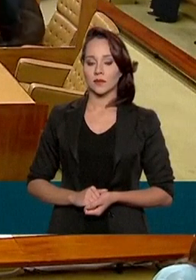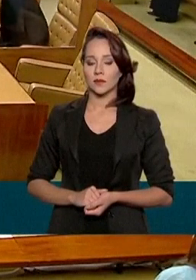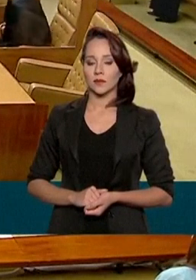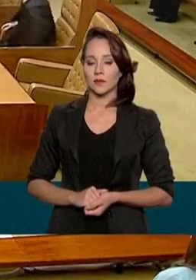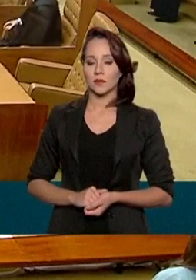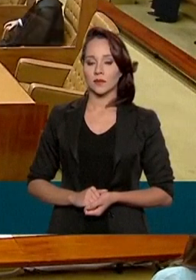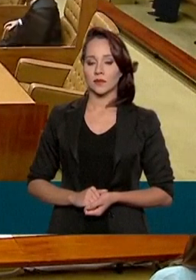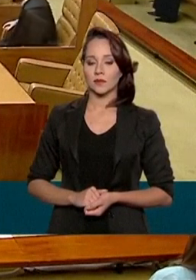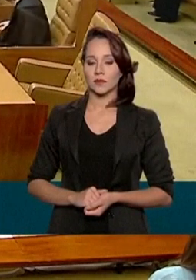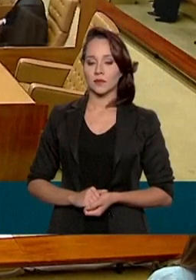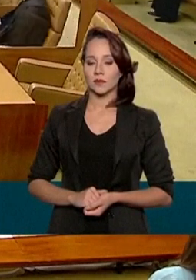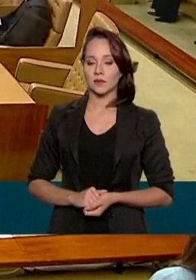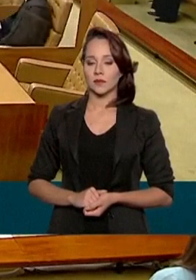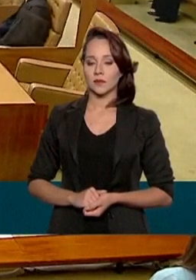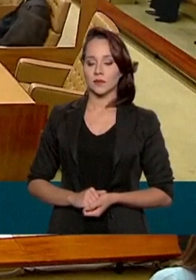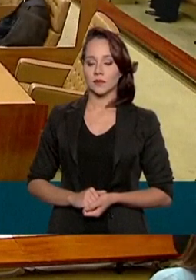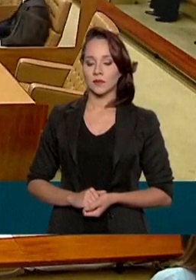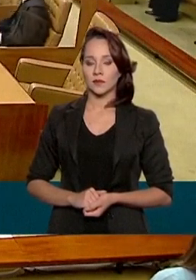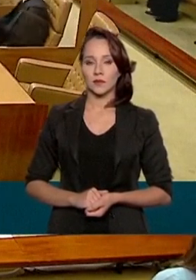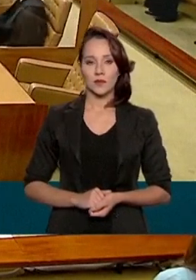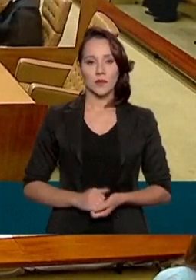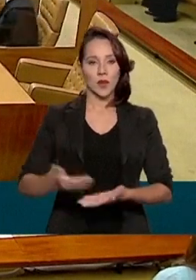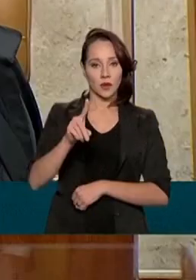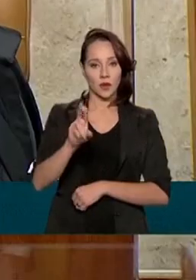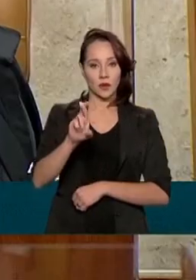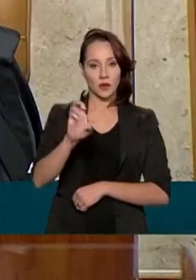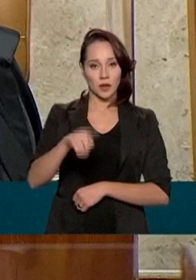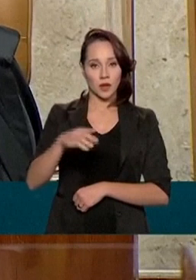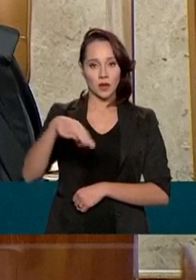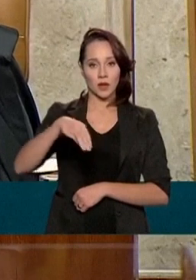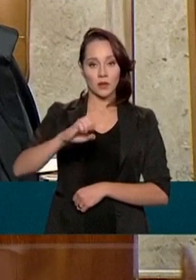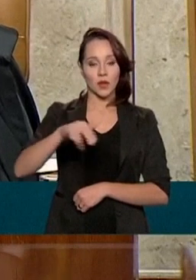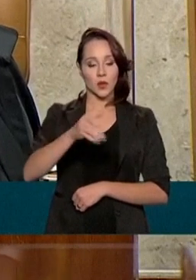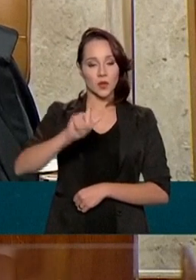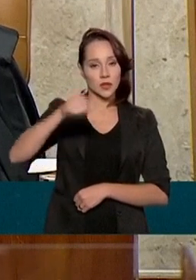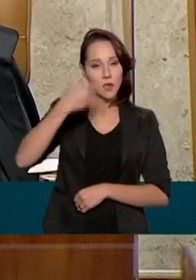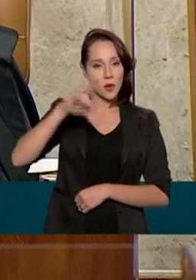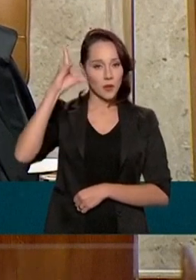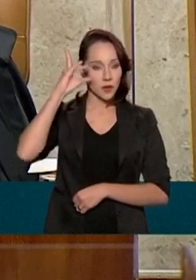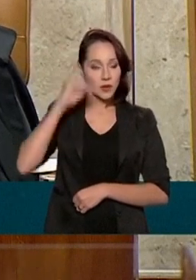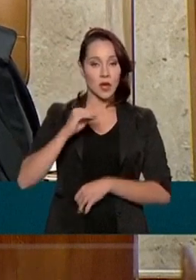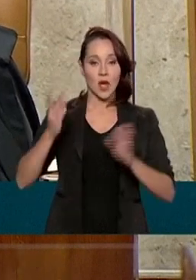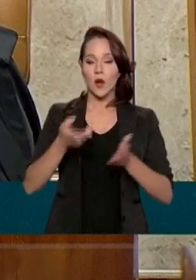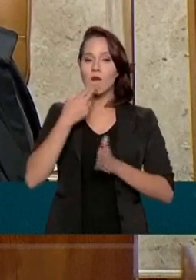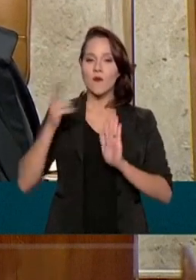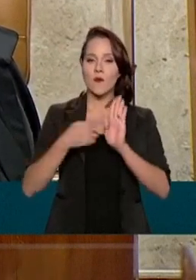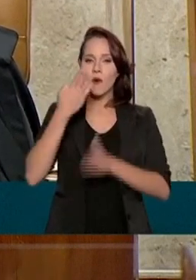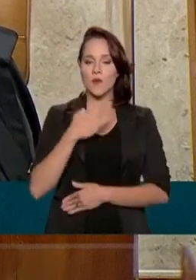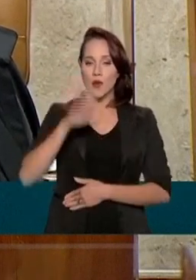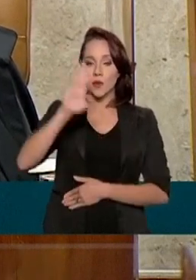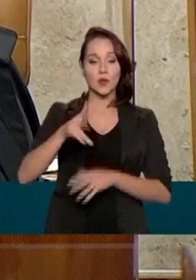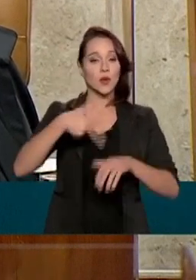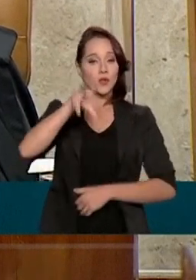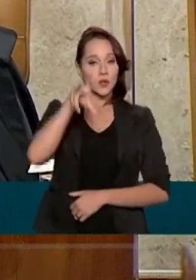presidente jair bolsonaro fue juramentado el jueves en brasilia cumpliendo el deseo del mandatario que había prometido un magistrado terriblemente